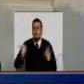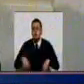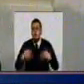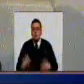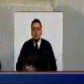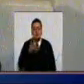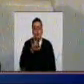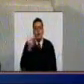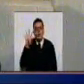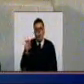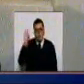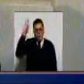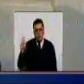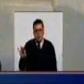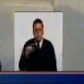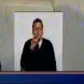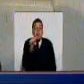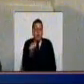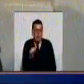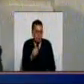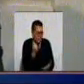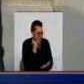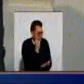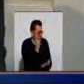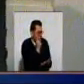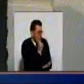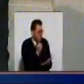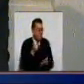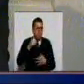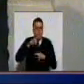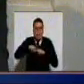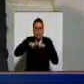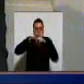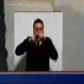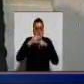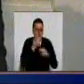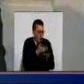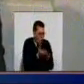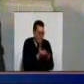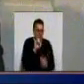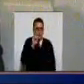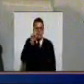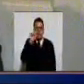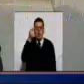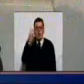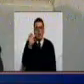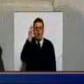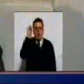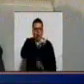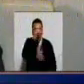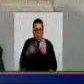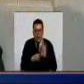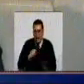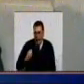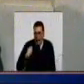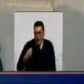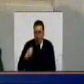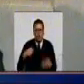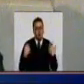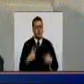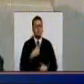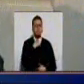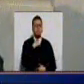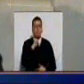ido al 59% sobre activos. Y si hubiera comprado todo Isagen con crédito, el endeudamiento se hubiera ido